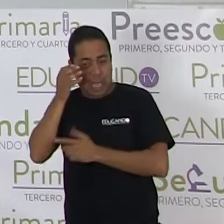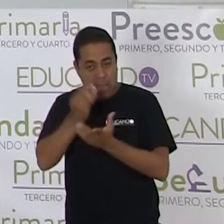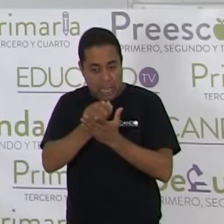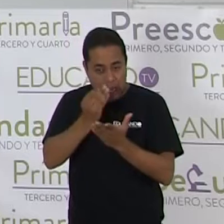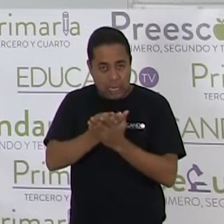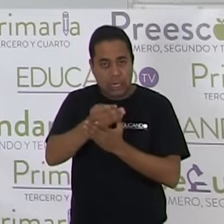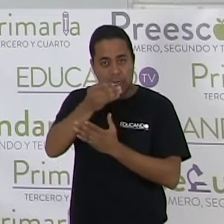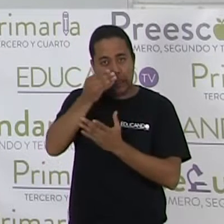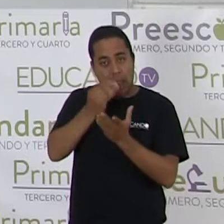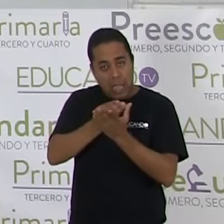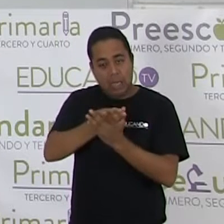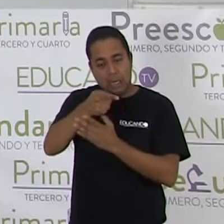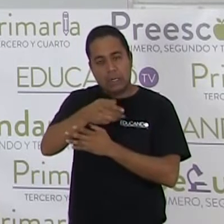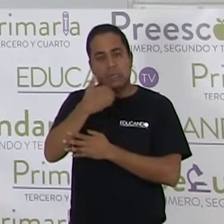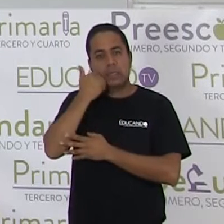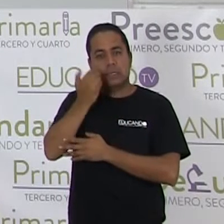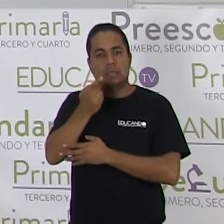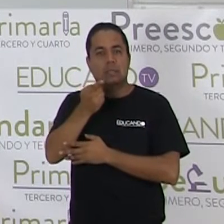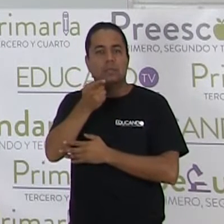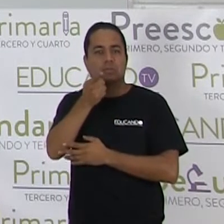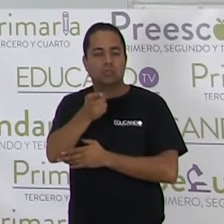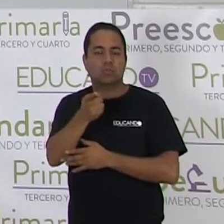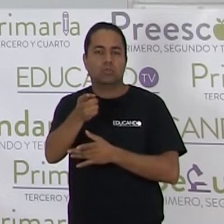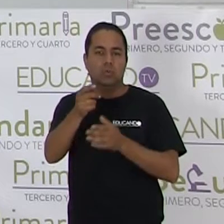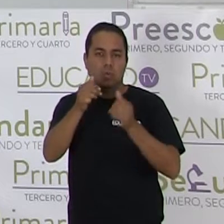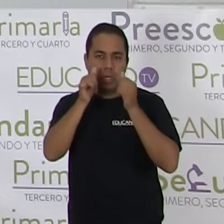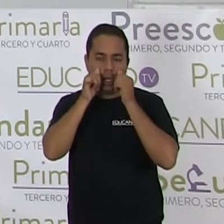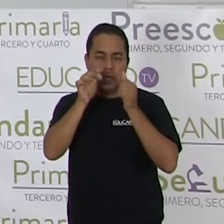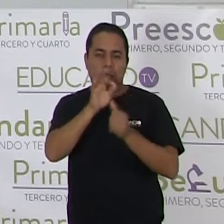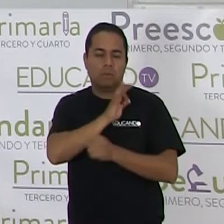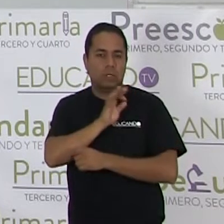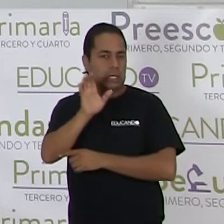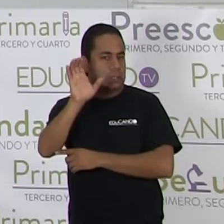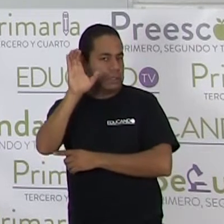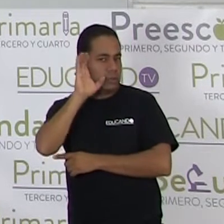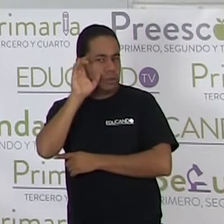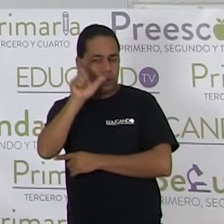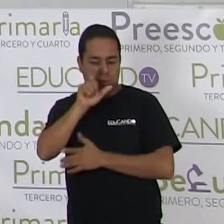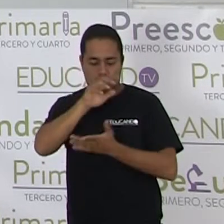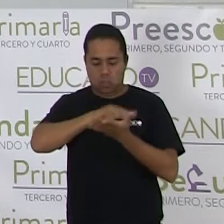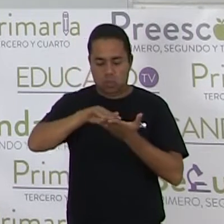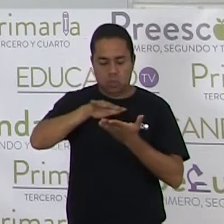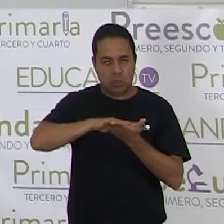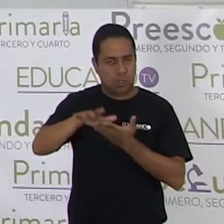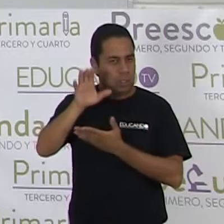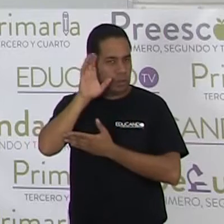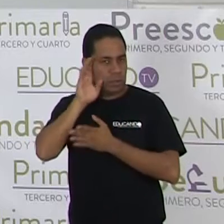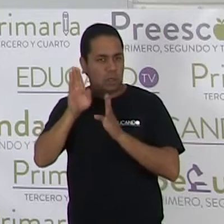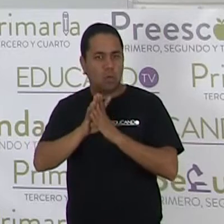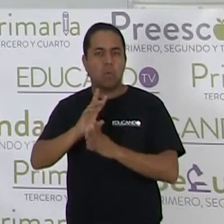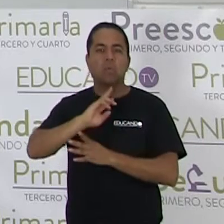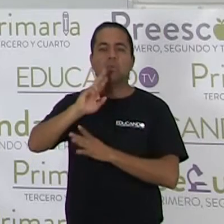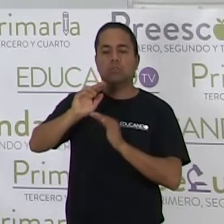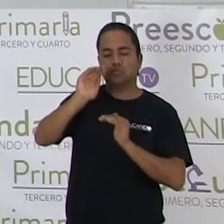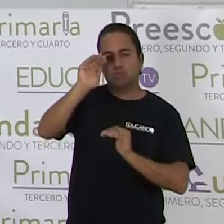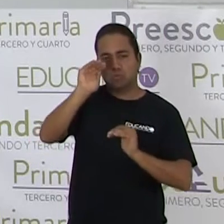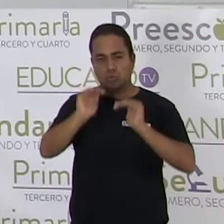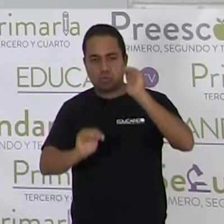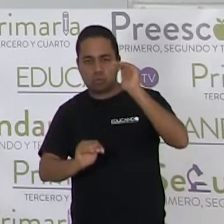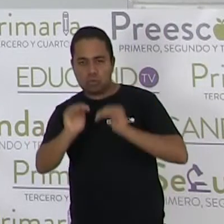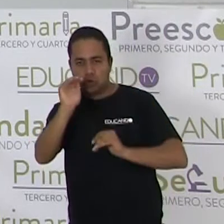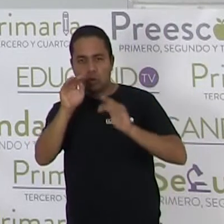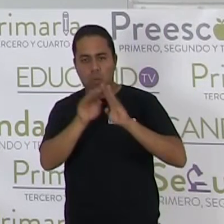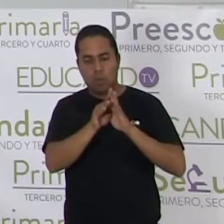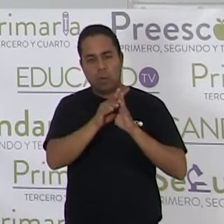contigo también es que escuches al momento de leer la tonalidad de voz, el ritmo